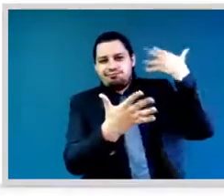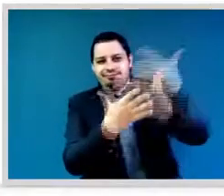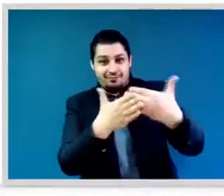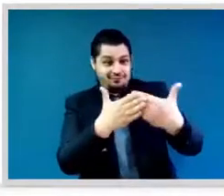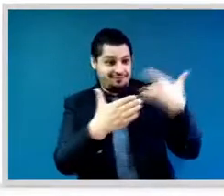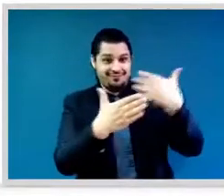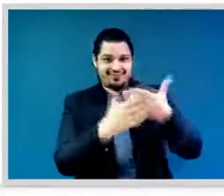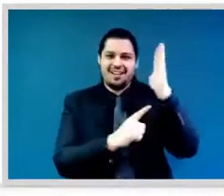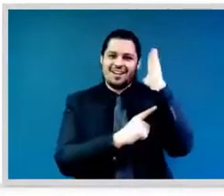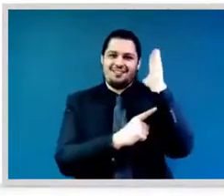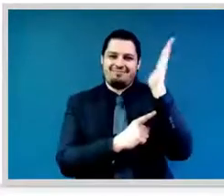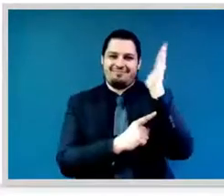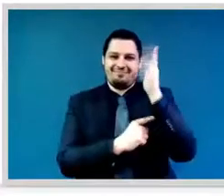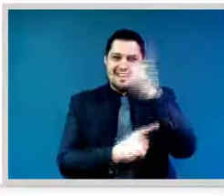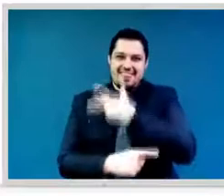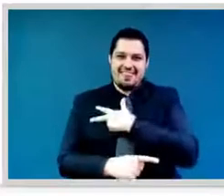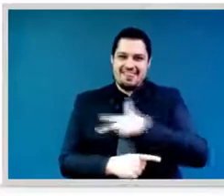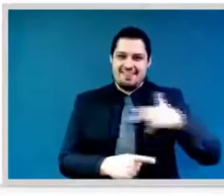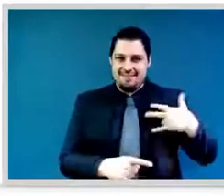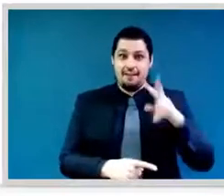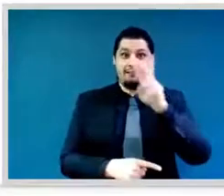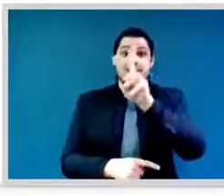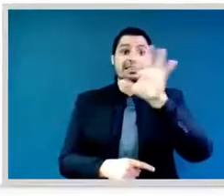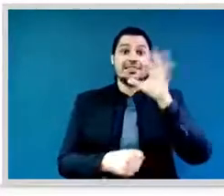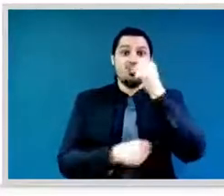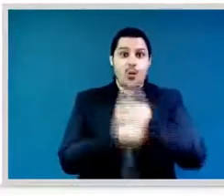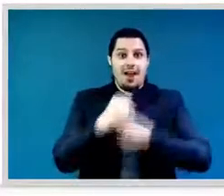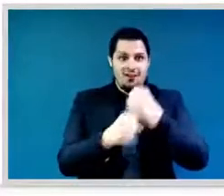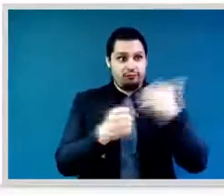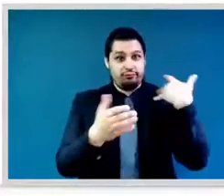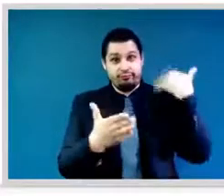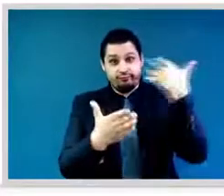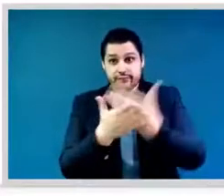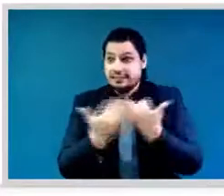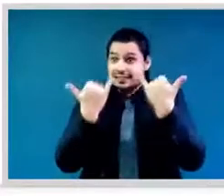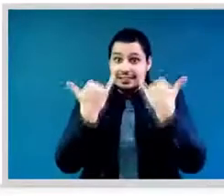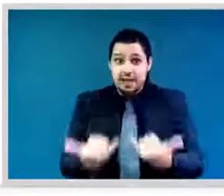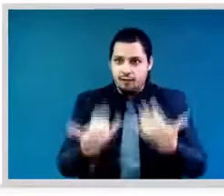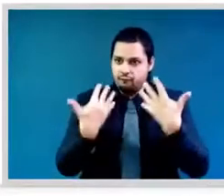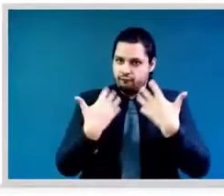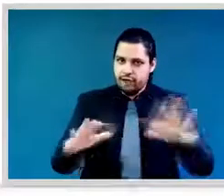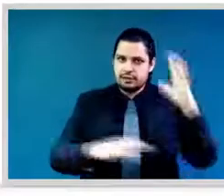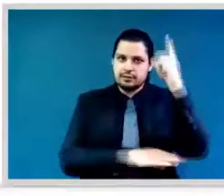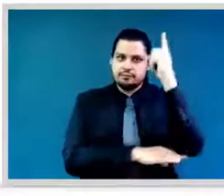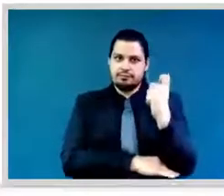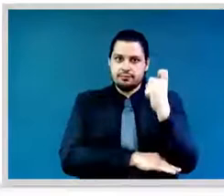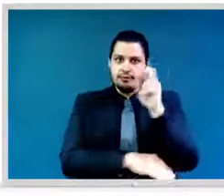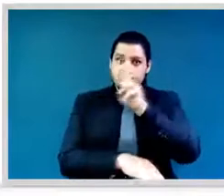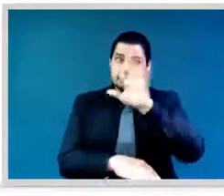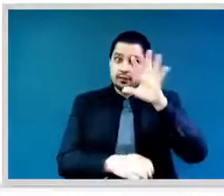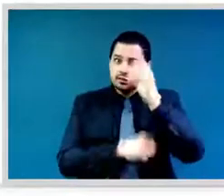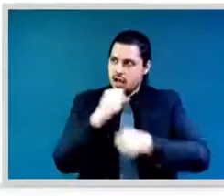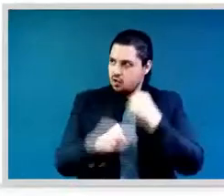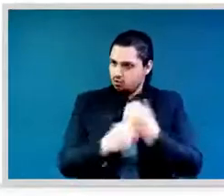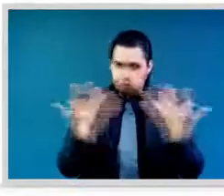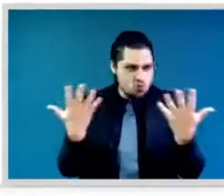por parte de las Naciones Unidas, quiero invitar a todas las mujeres del mundo para